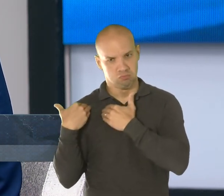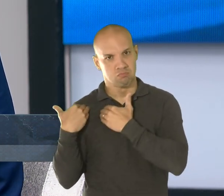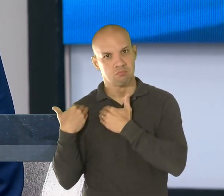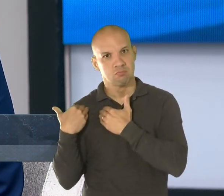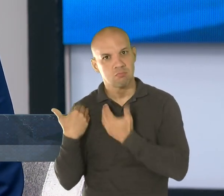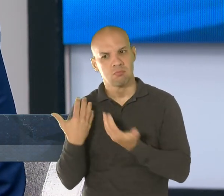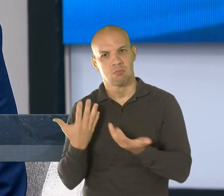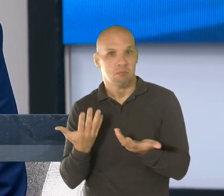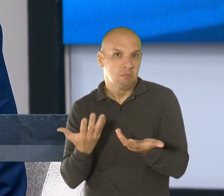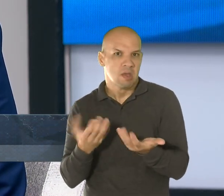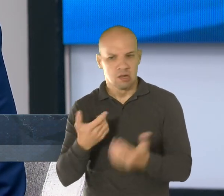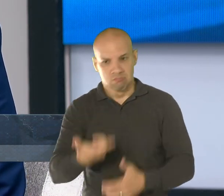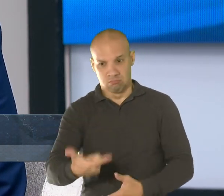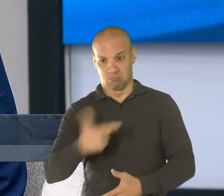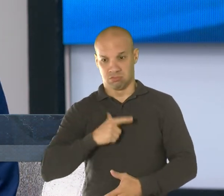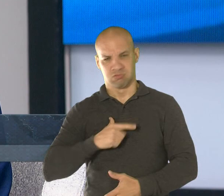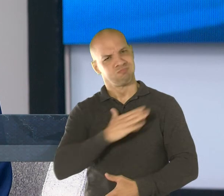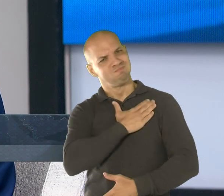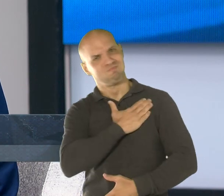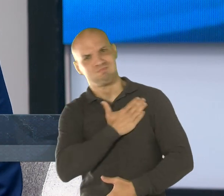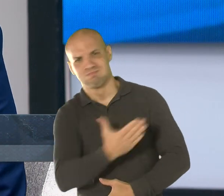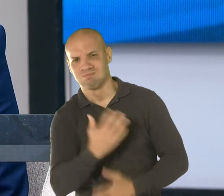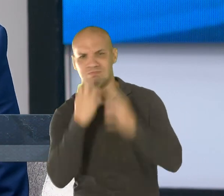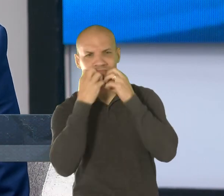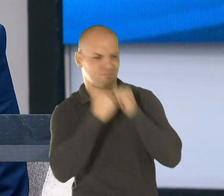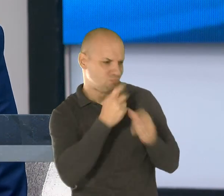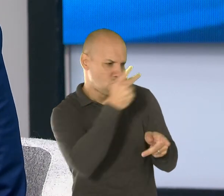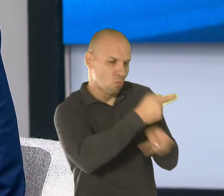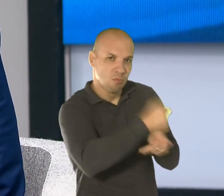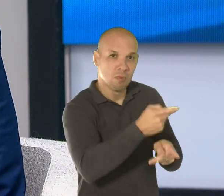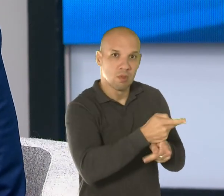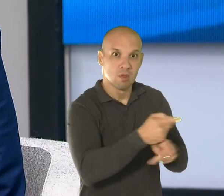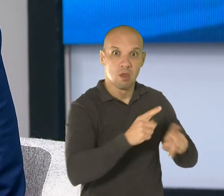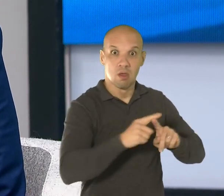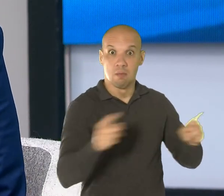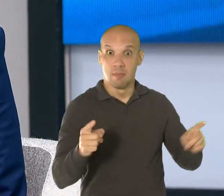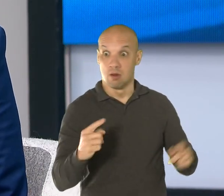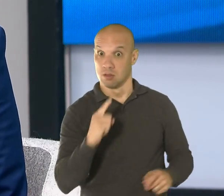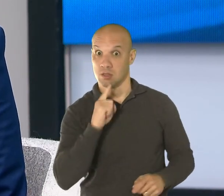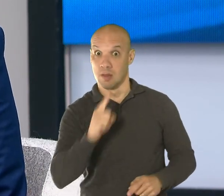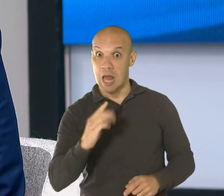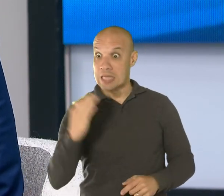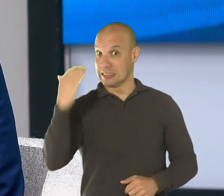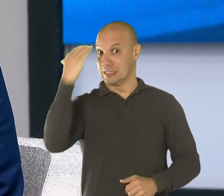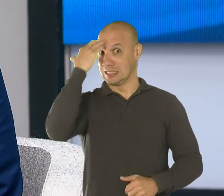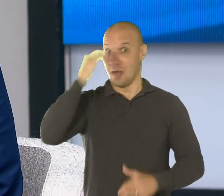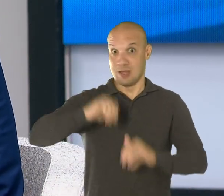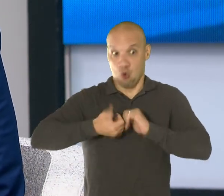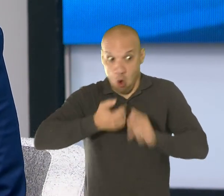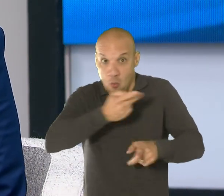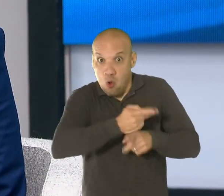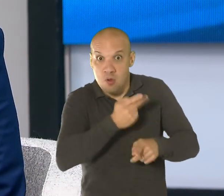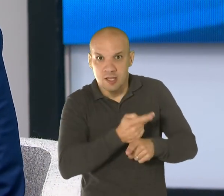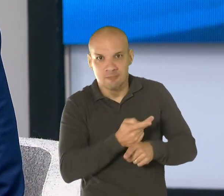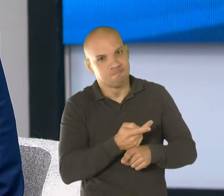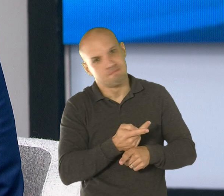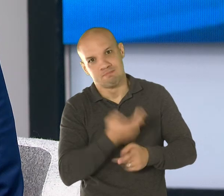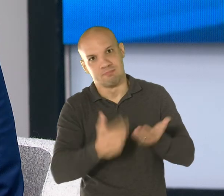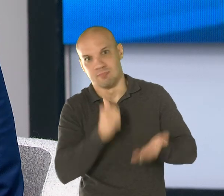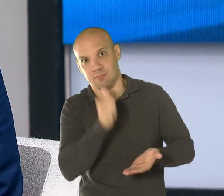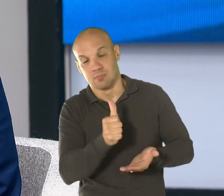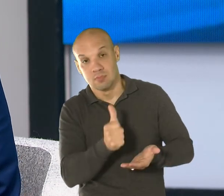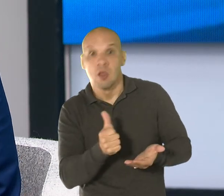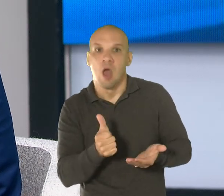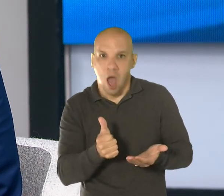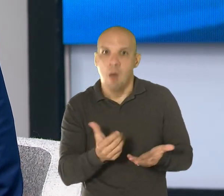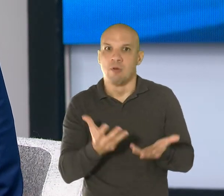hacen porque les tocó, porque no había más nadie, y lo hacen con mucho amor, pero desconocen lo básico del cuidado y queremos brindarle eso para que hagan esa labor